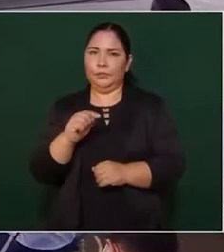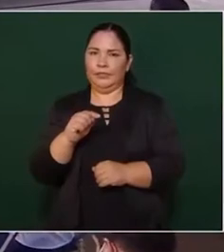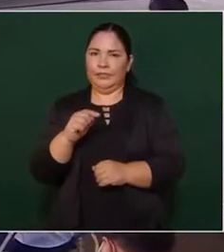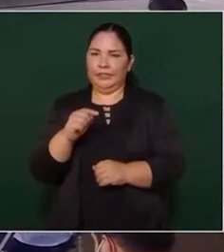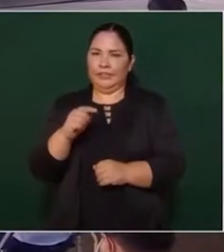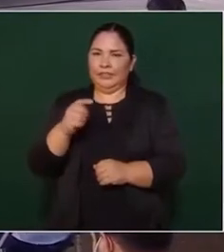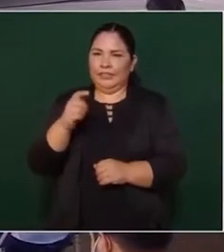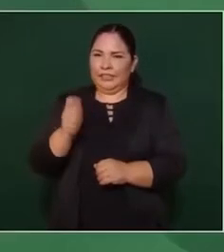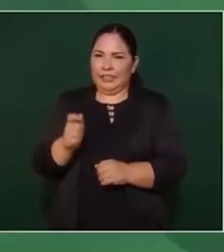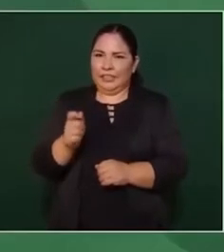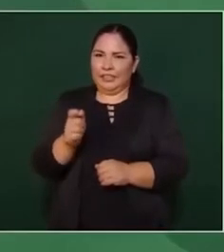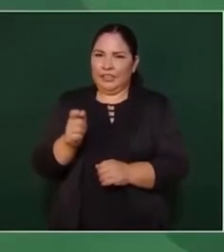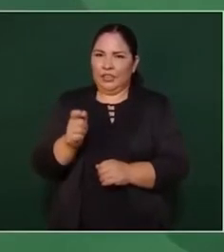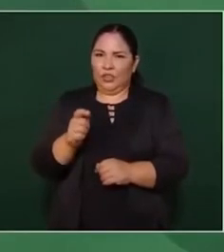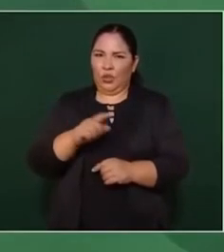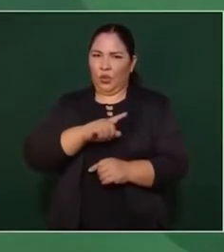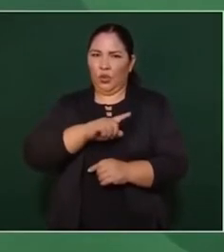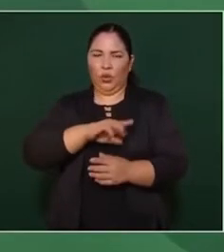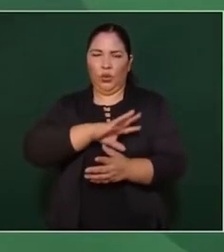significa que se va a cumplir